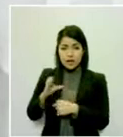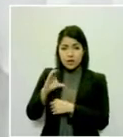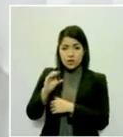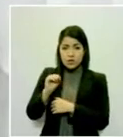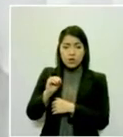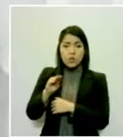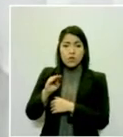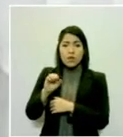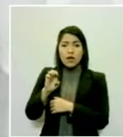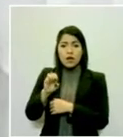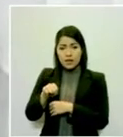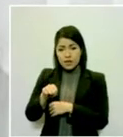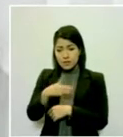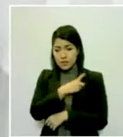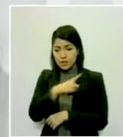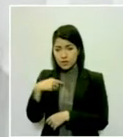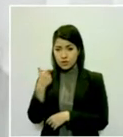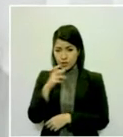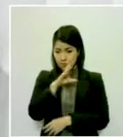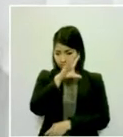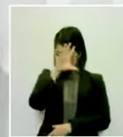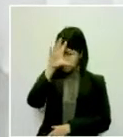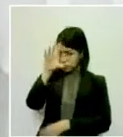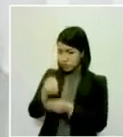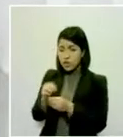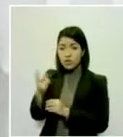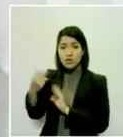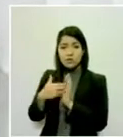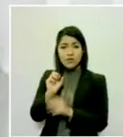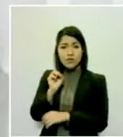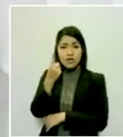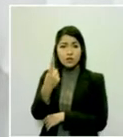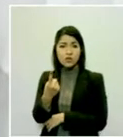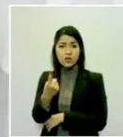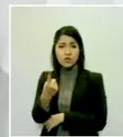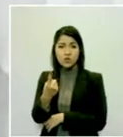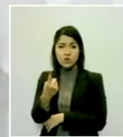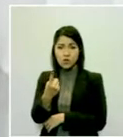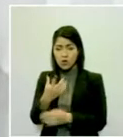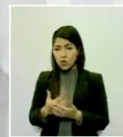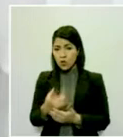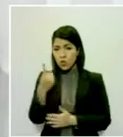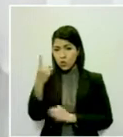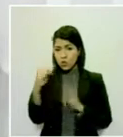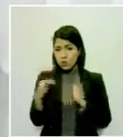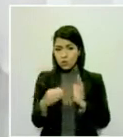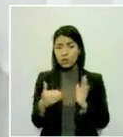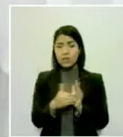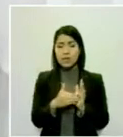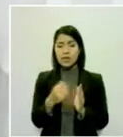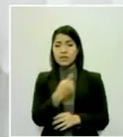Bachilleres un adeudo total para el cierre 2021 por un monto de